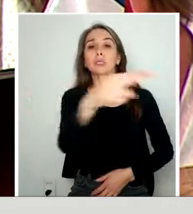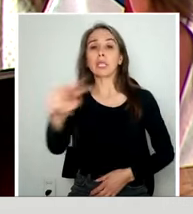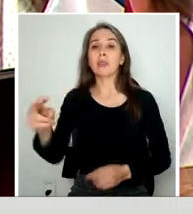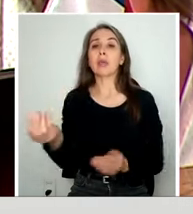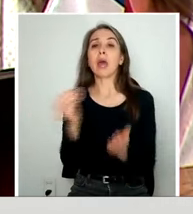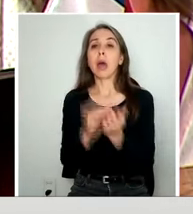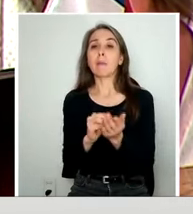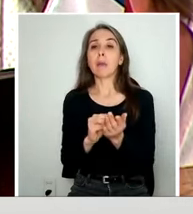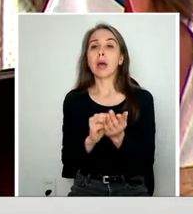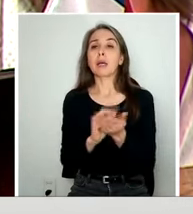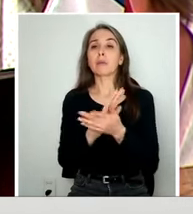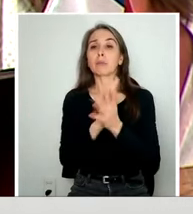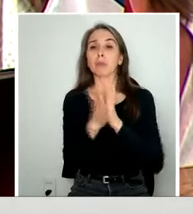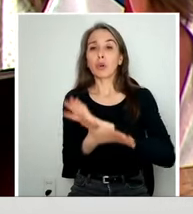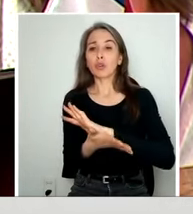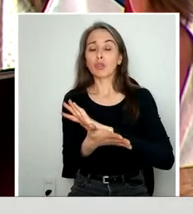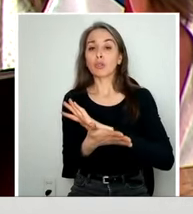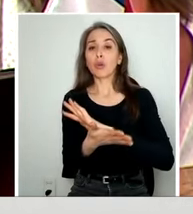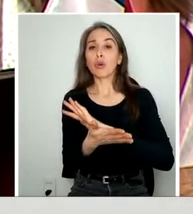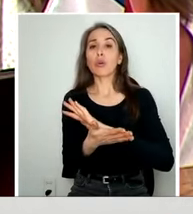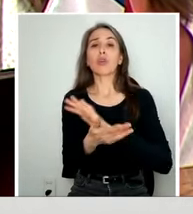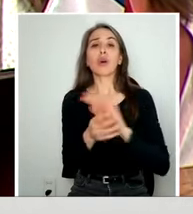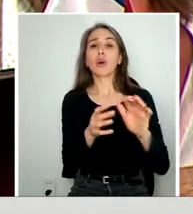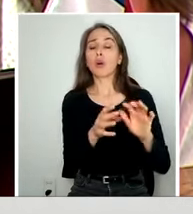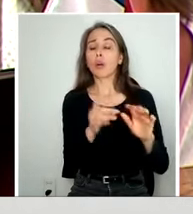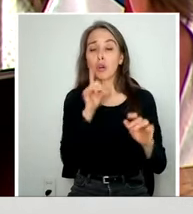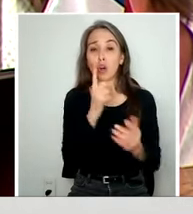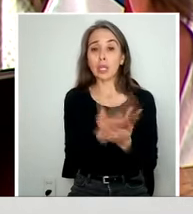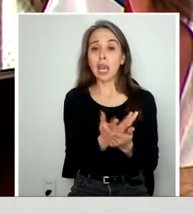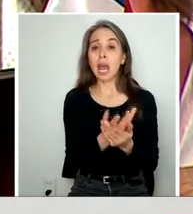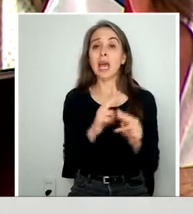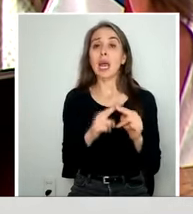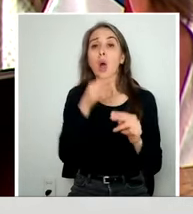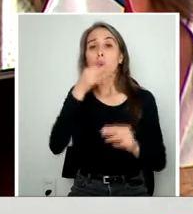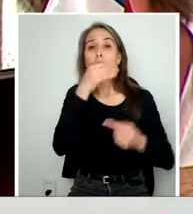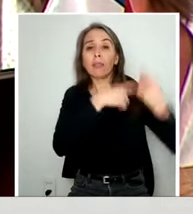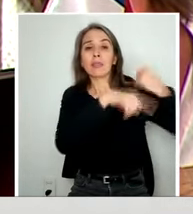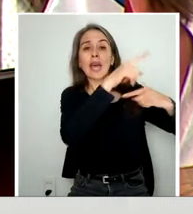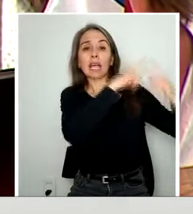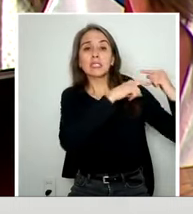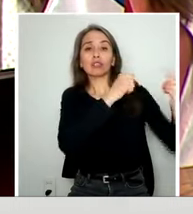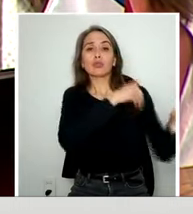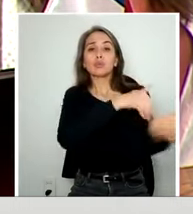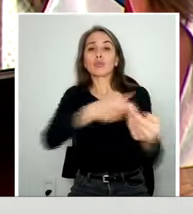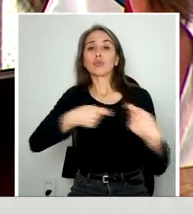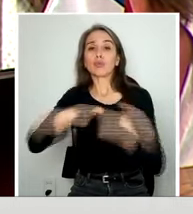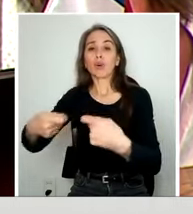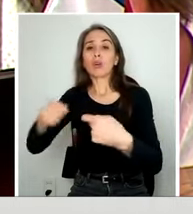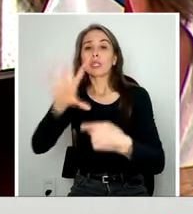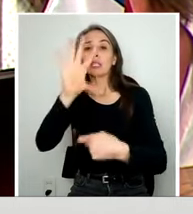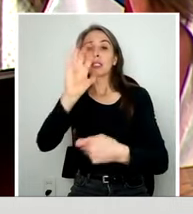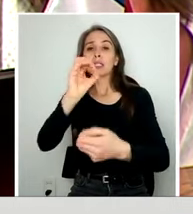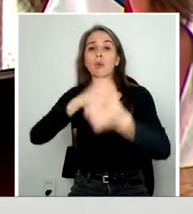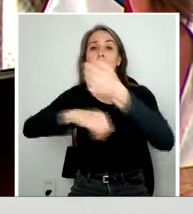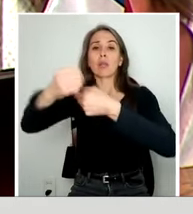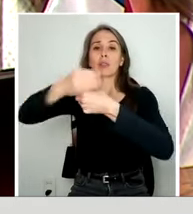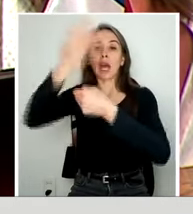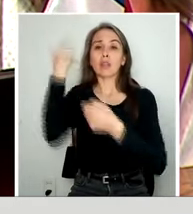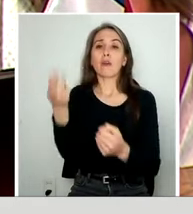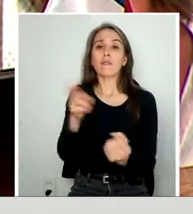todas las vías y con todos los recursos necesarios una parte de la historia de hace 50 años reescrita por